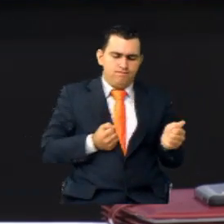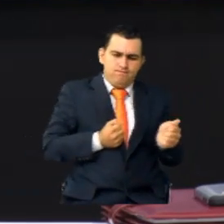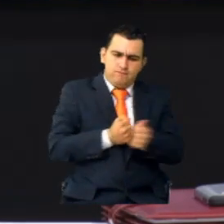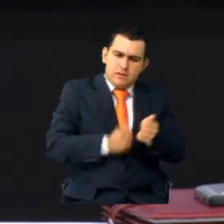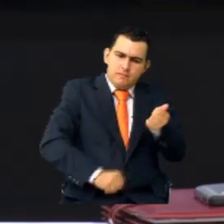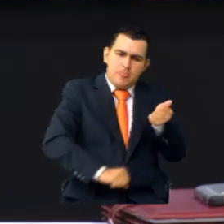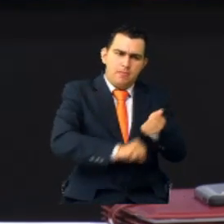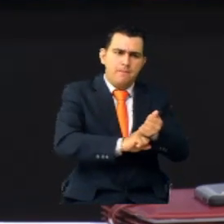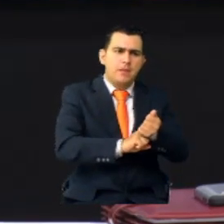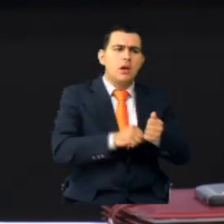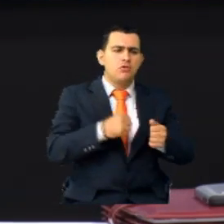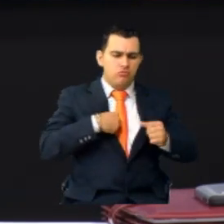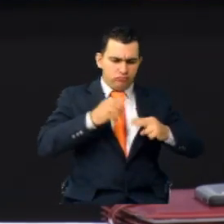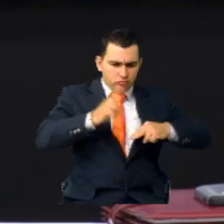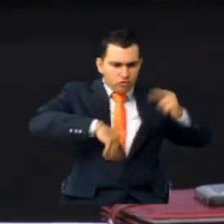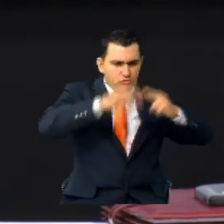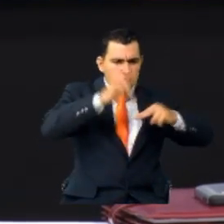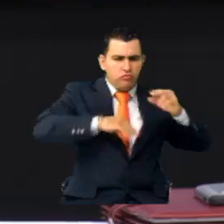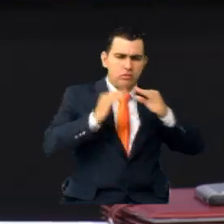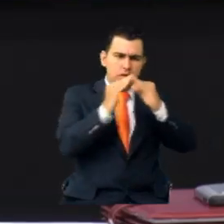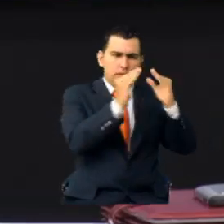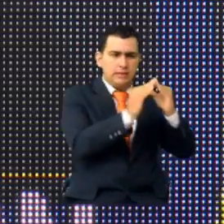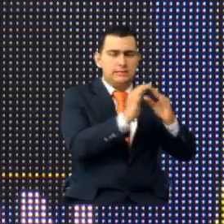construcción de vivienda será una prioridad.